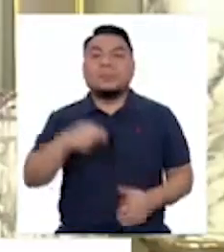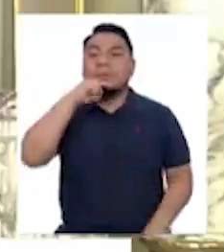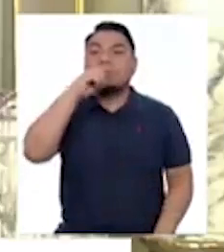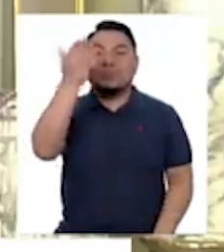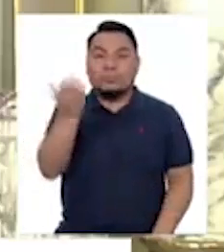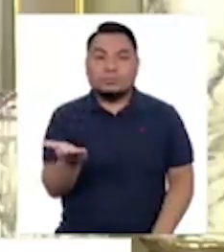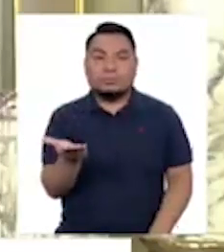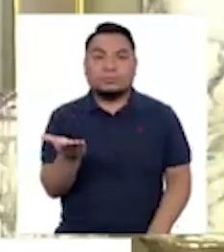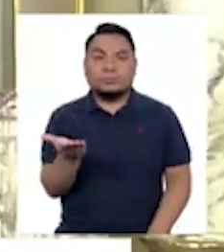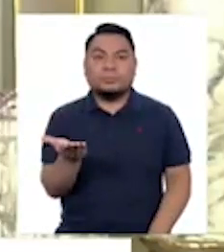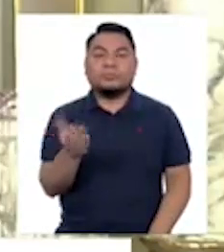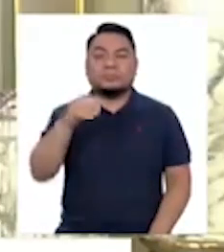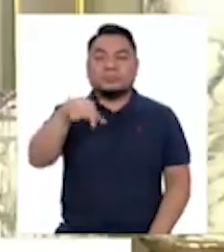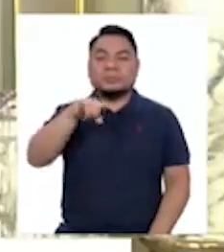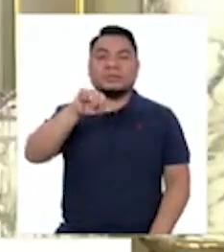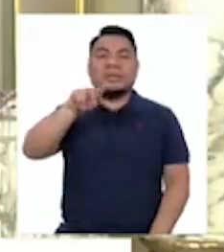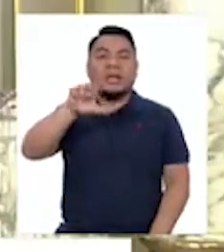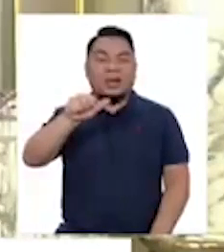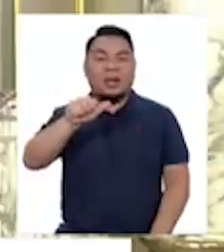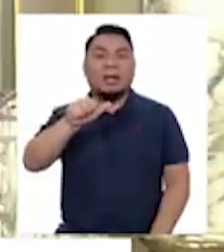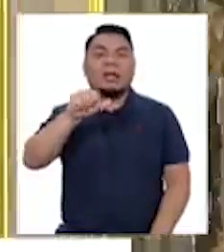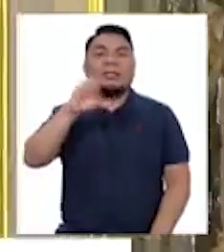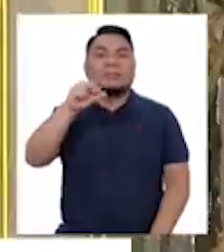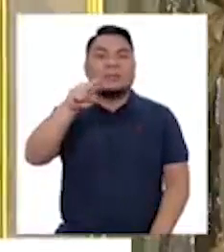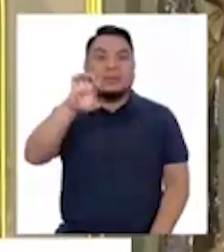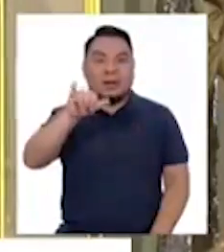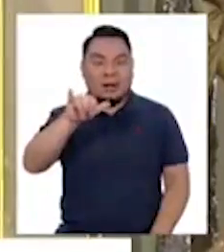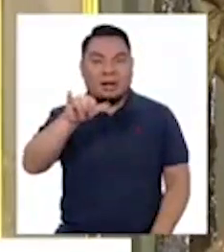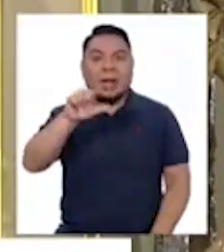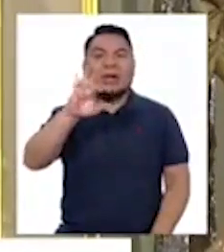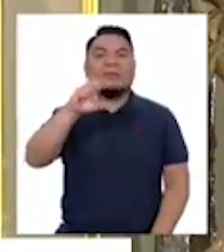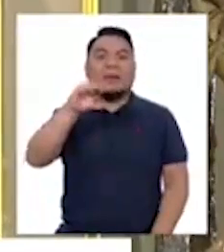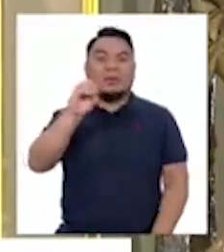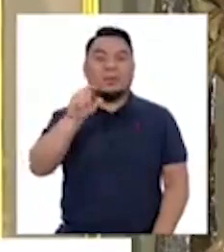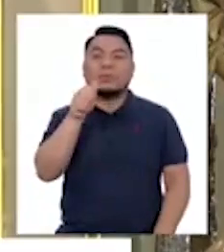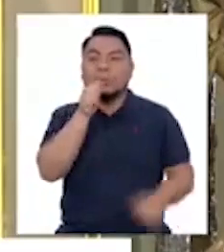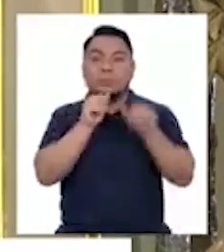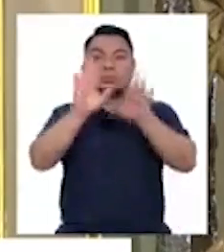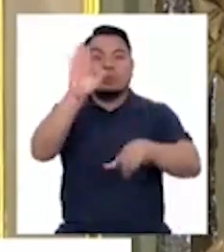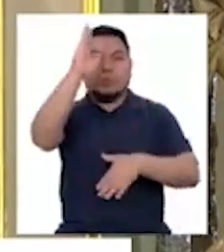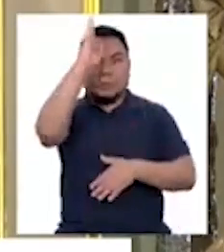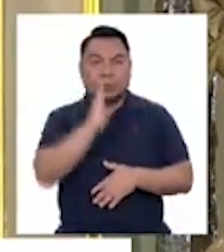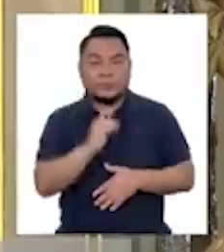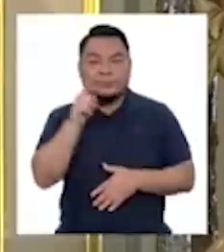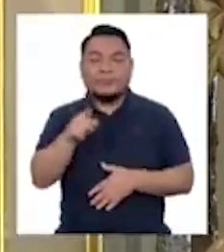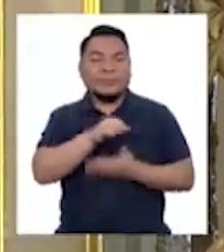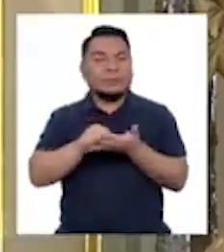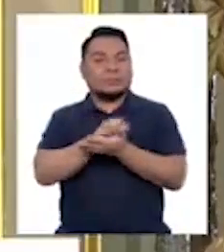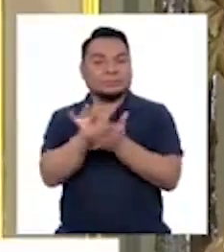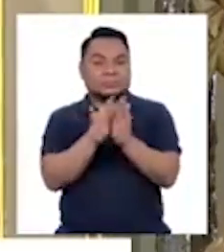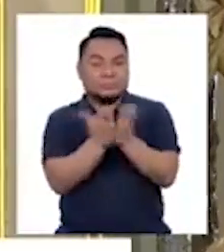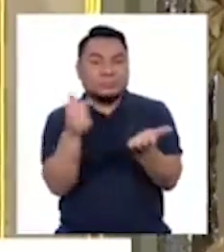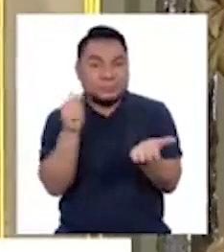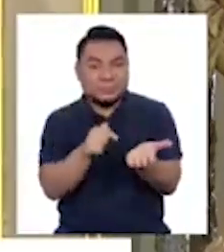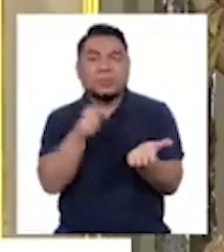Ciudadana Kirla Echegaray Alfaro, juráis por Dios y estos santos